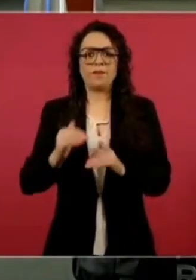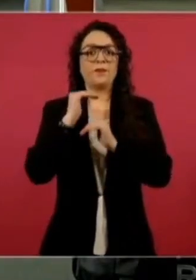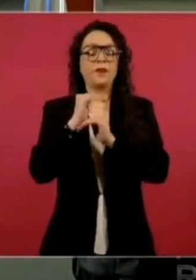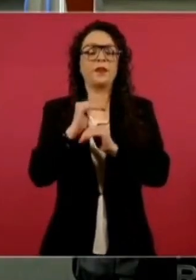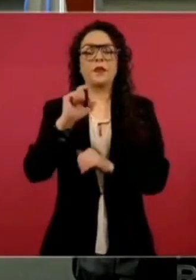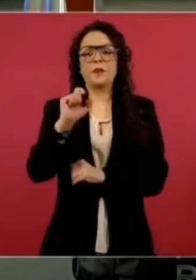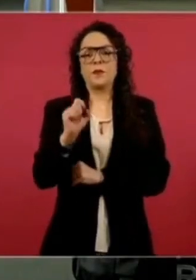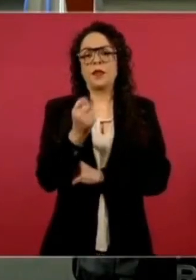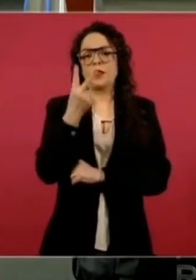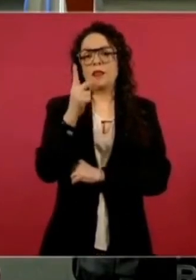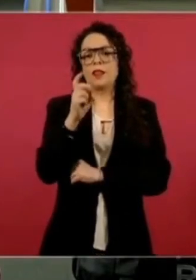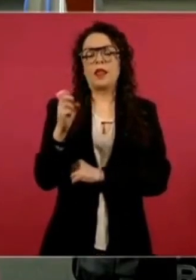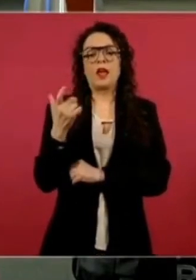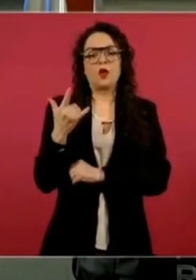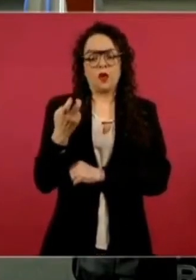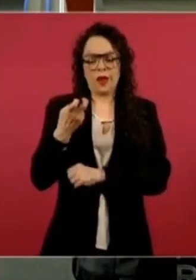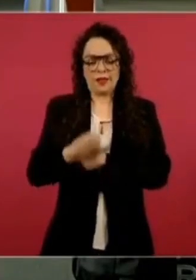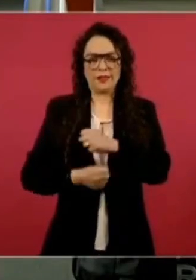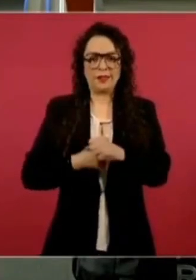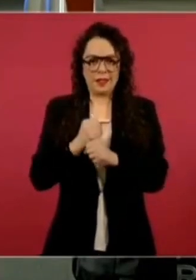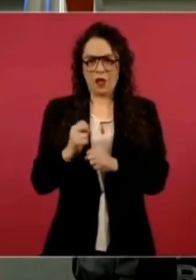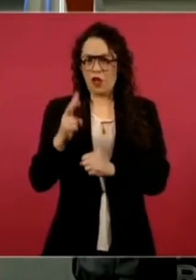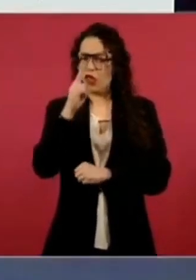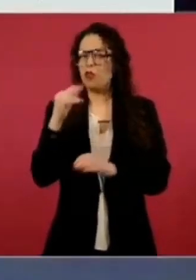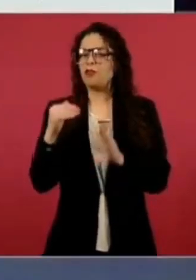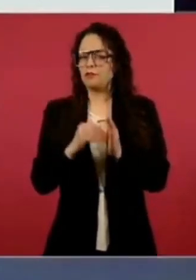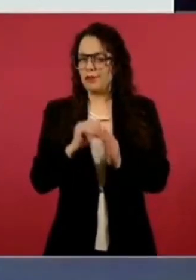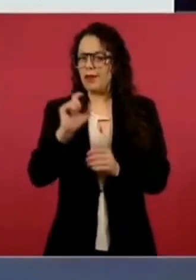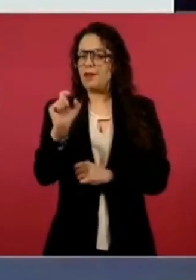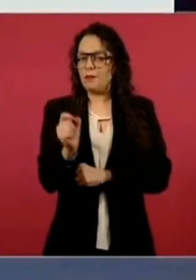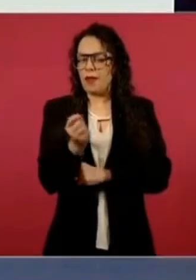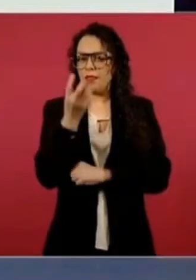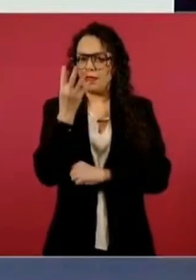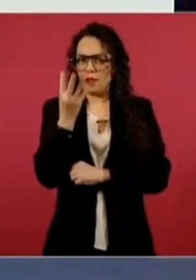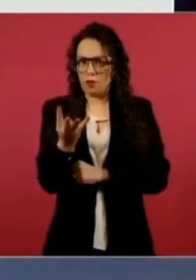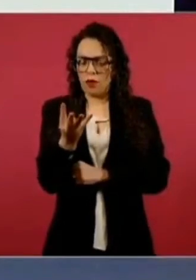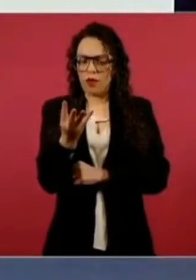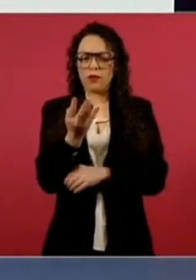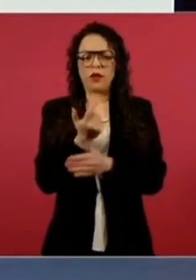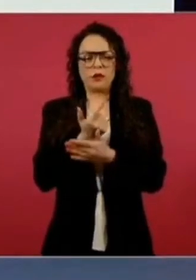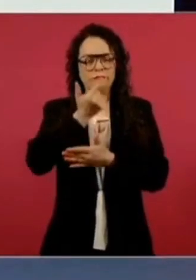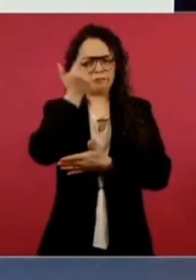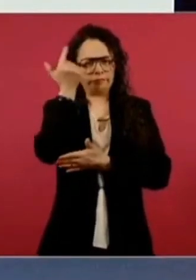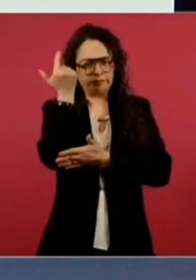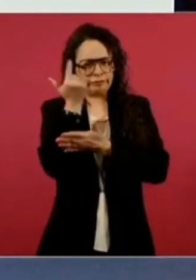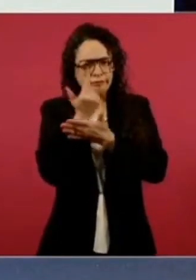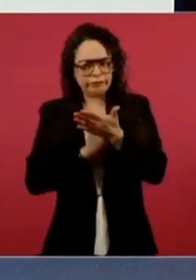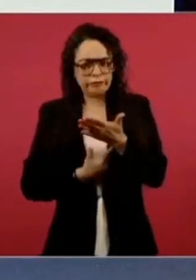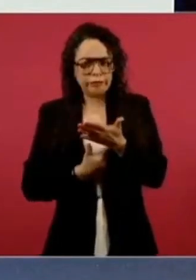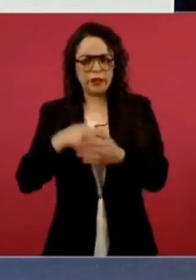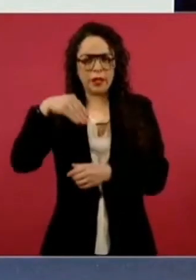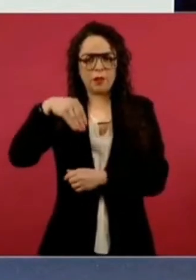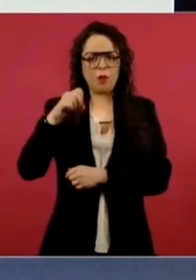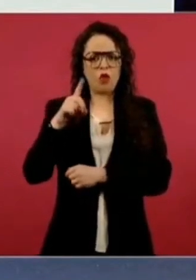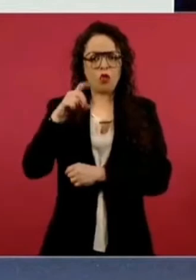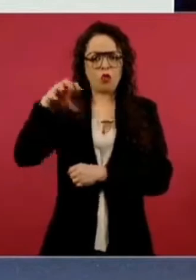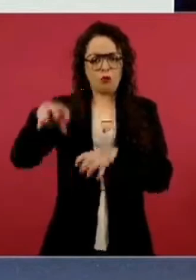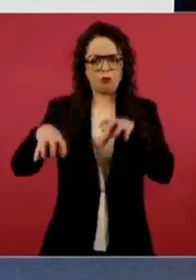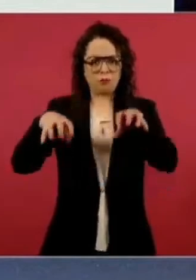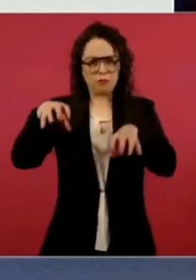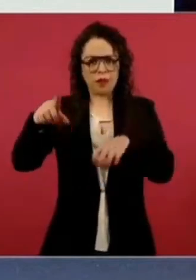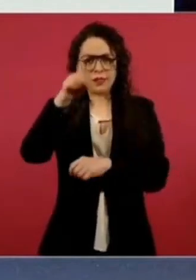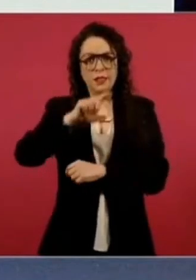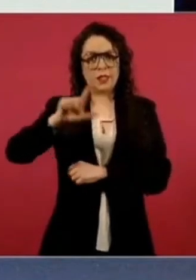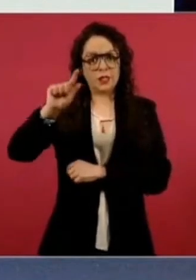de 2024 aquí a la fecha en los 174 módulos instalados